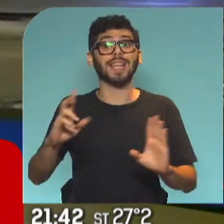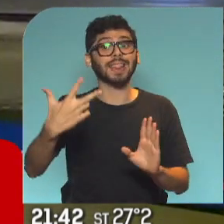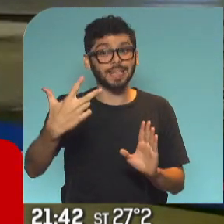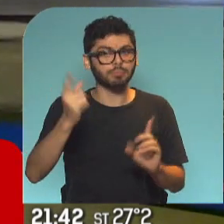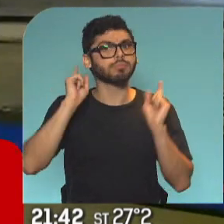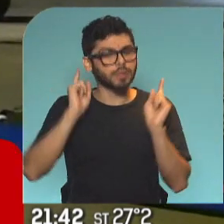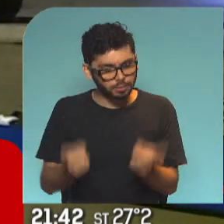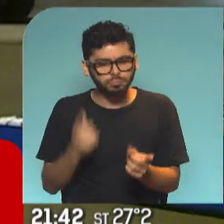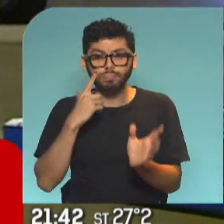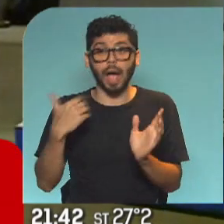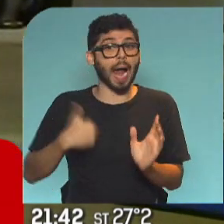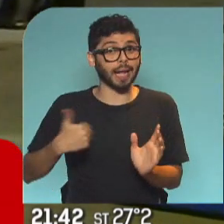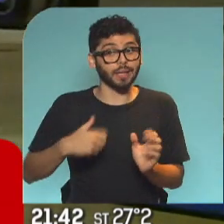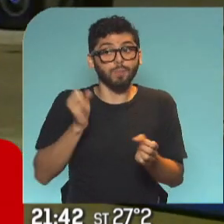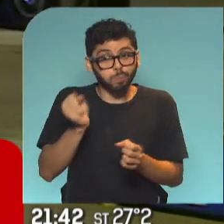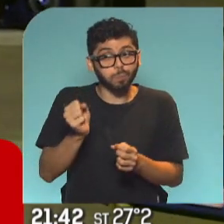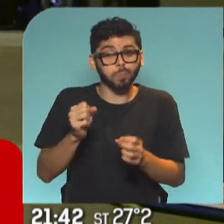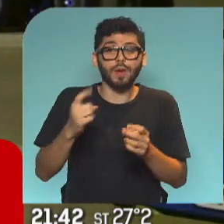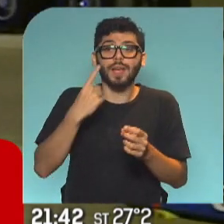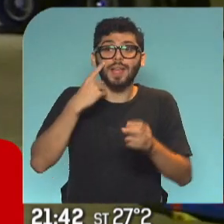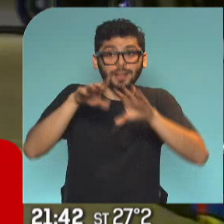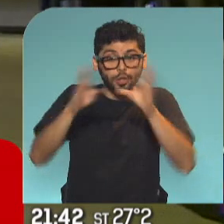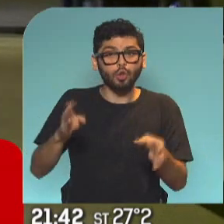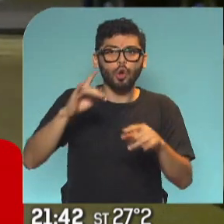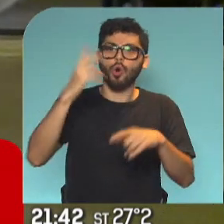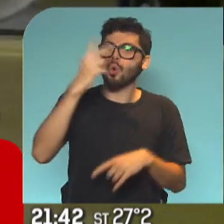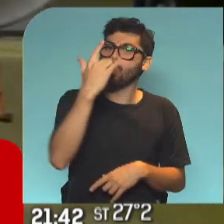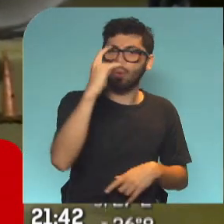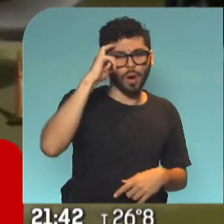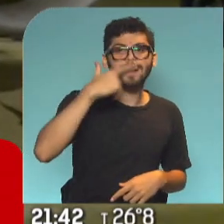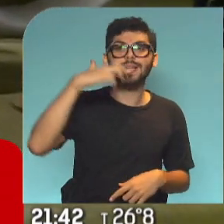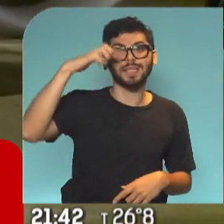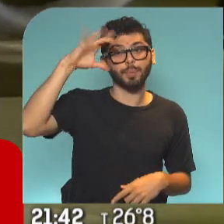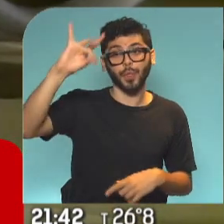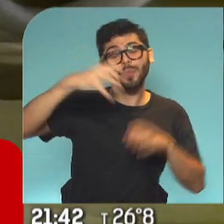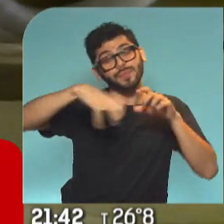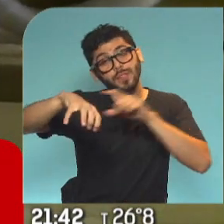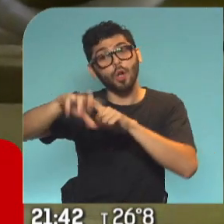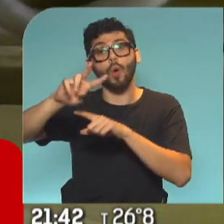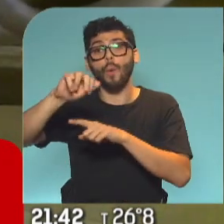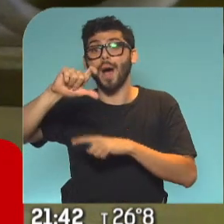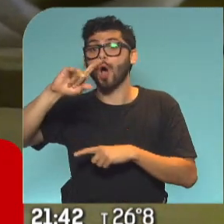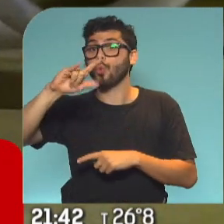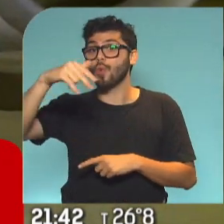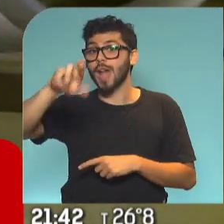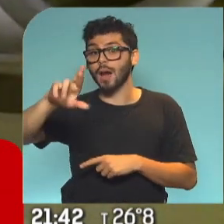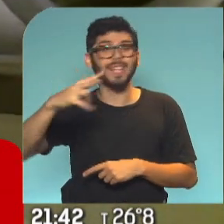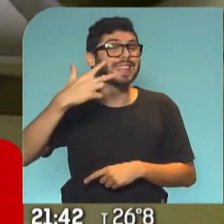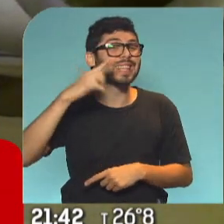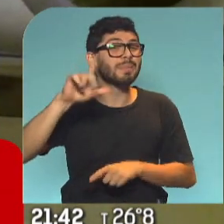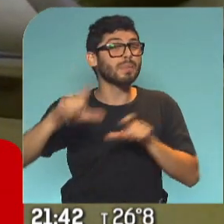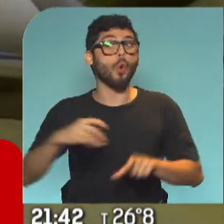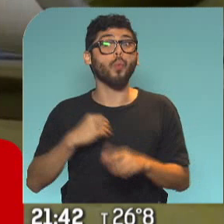se realizaron en la Argentina por la Fundación Huésped, en los centros Vacunar, con la participación de 3.000